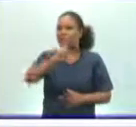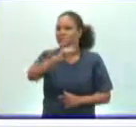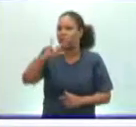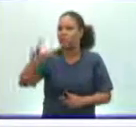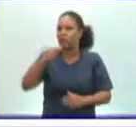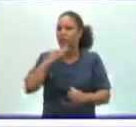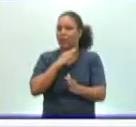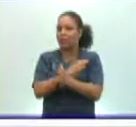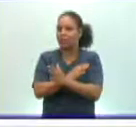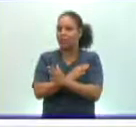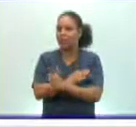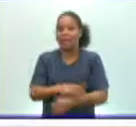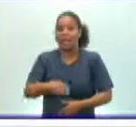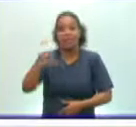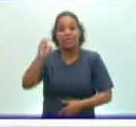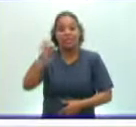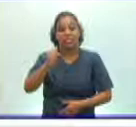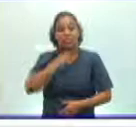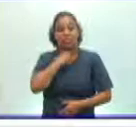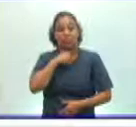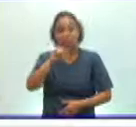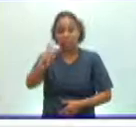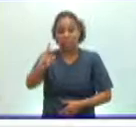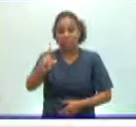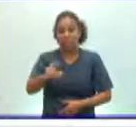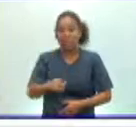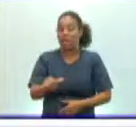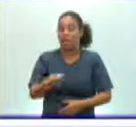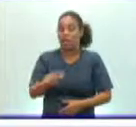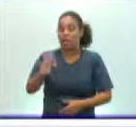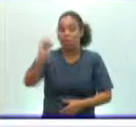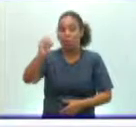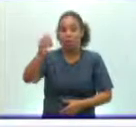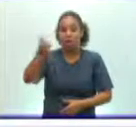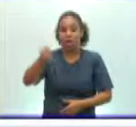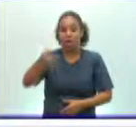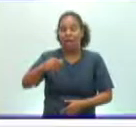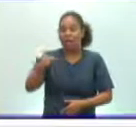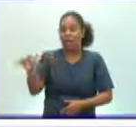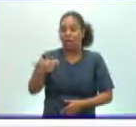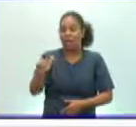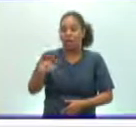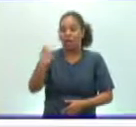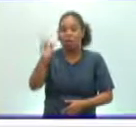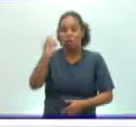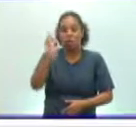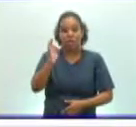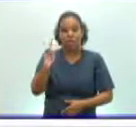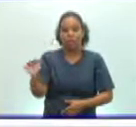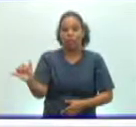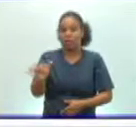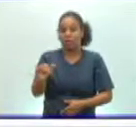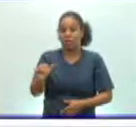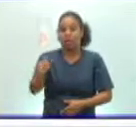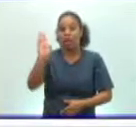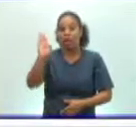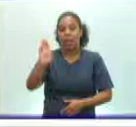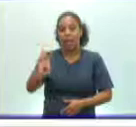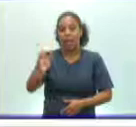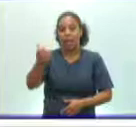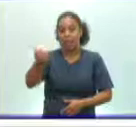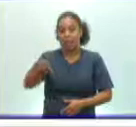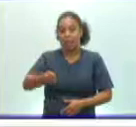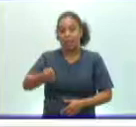inciso D, que OA es AOF como AB es AFB, pero en este caso por la segunda parte